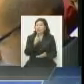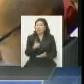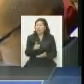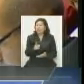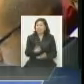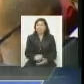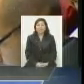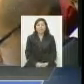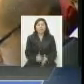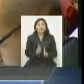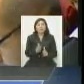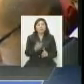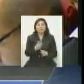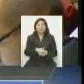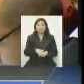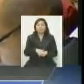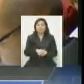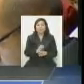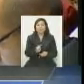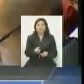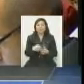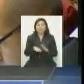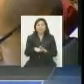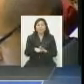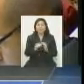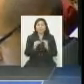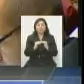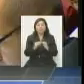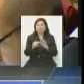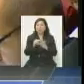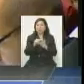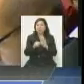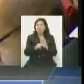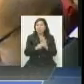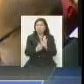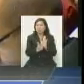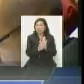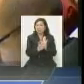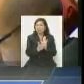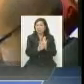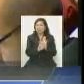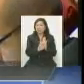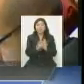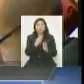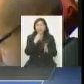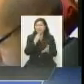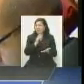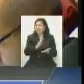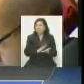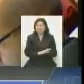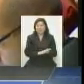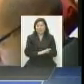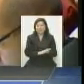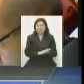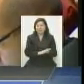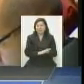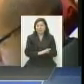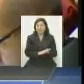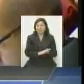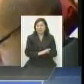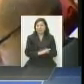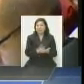una operación, no es un operativo dentro del marco normativo de la ley. Es ilegal. Es más,